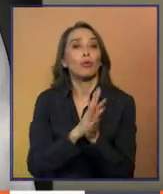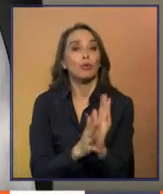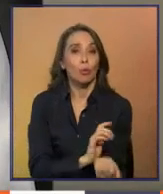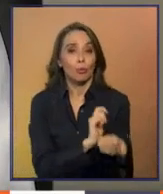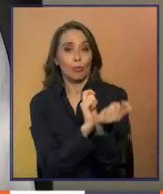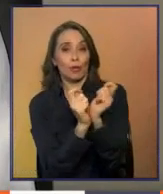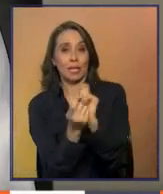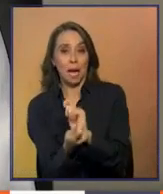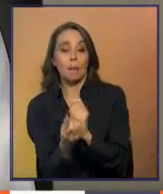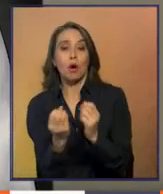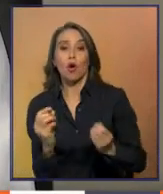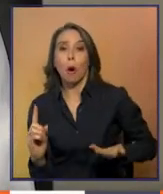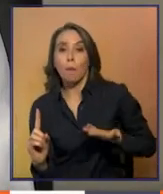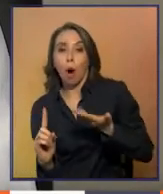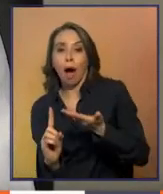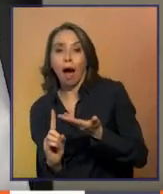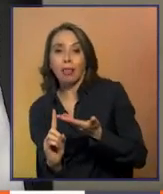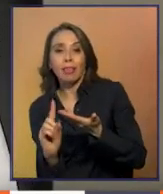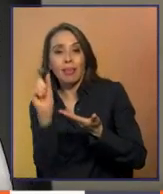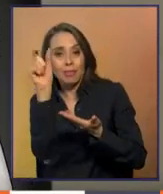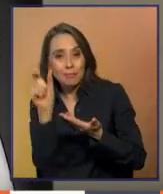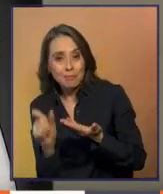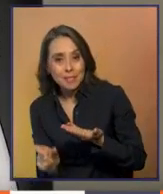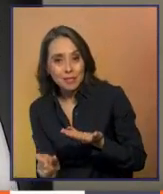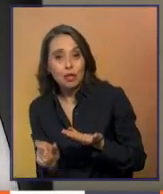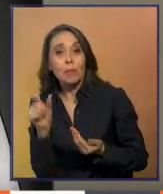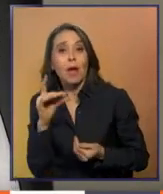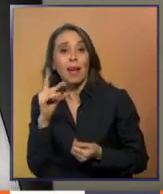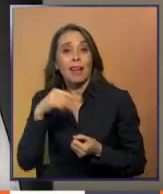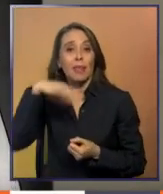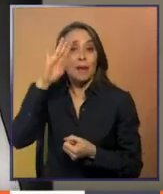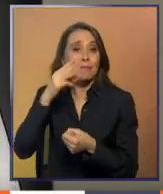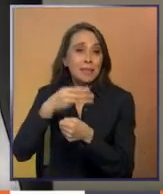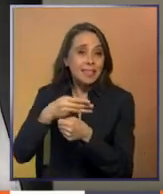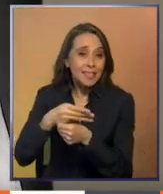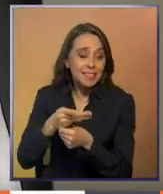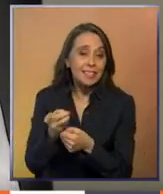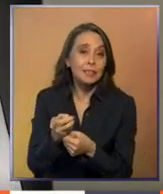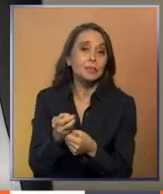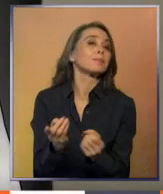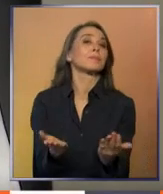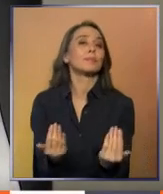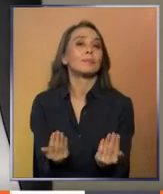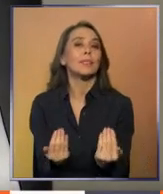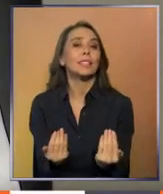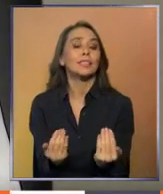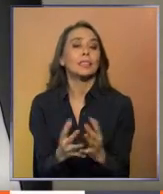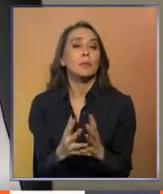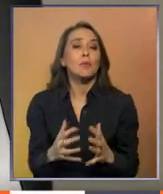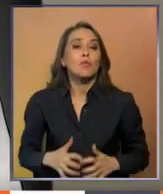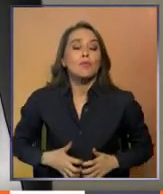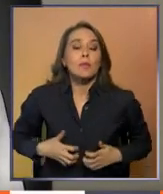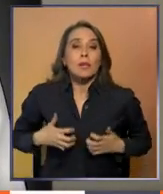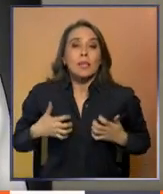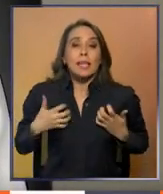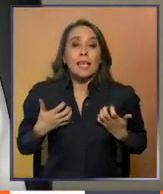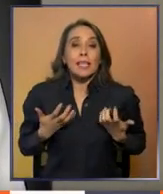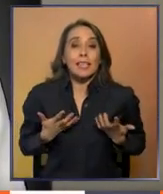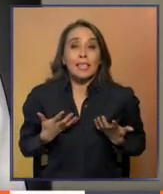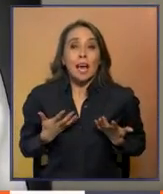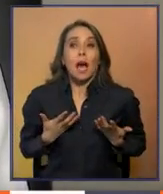la forma de atender a las personas, sobre todo personas mayores, requiere mucha energía